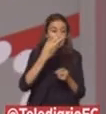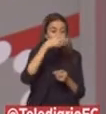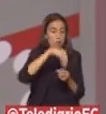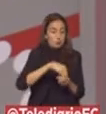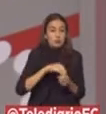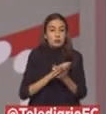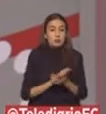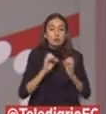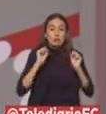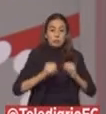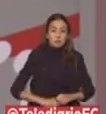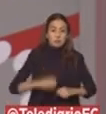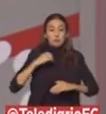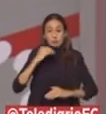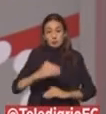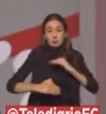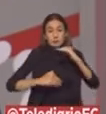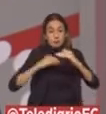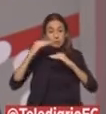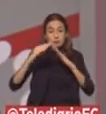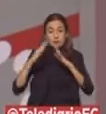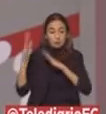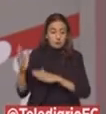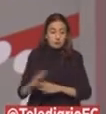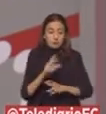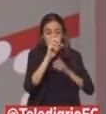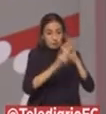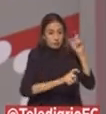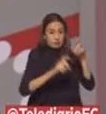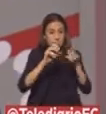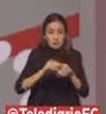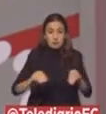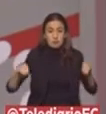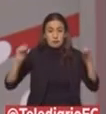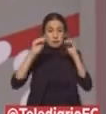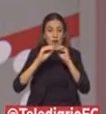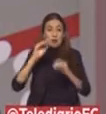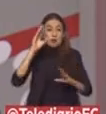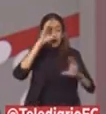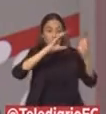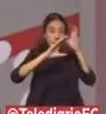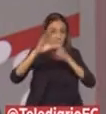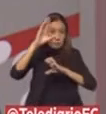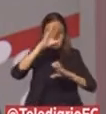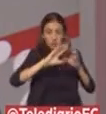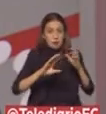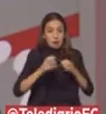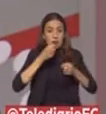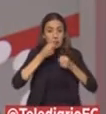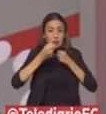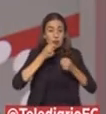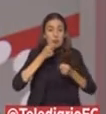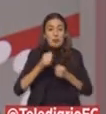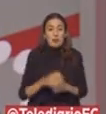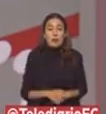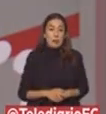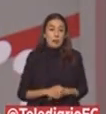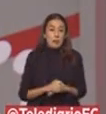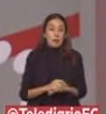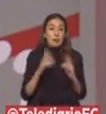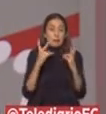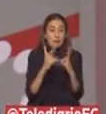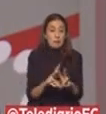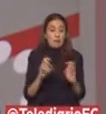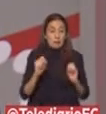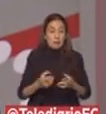de los ciudadanos que por otra parte son personas que en su mayoría andan en busca de medios de subsistencia y me